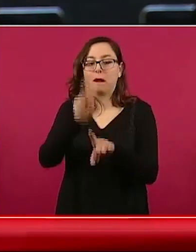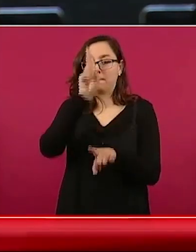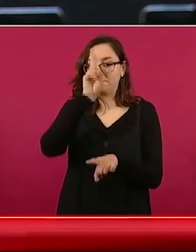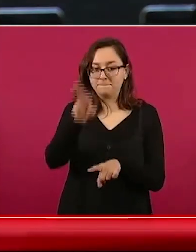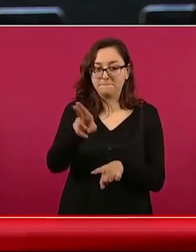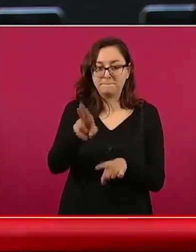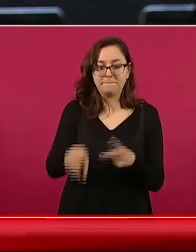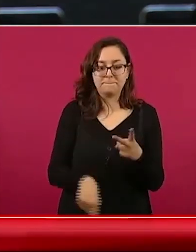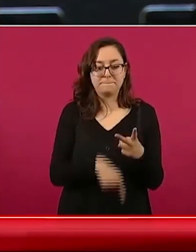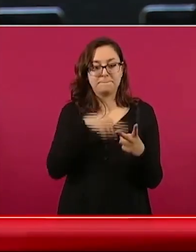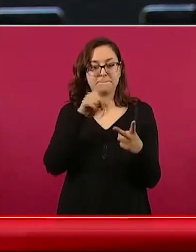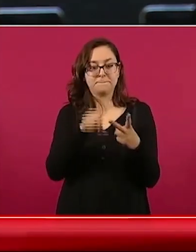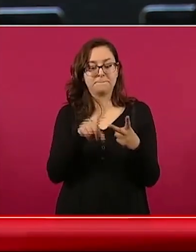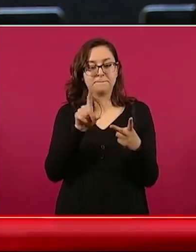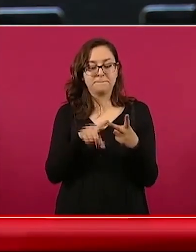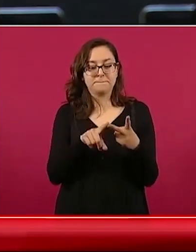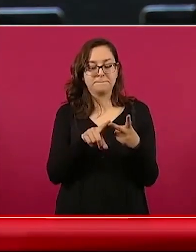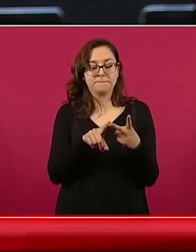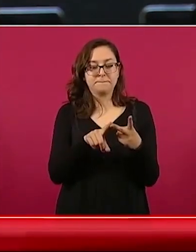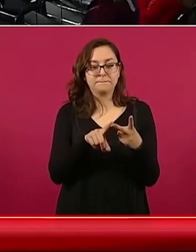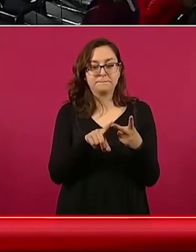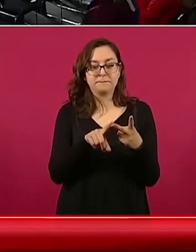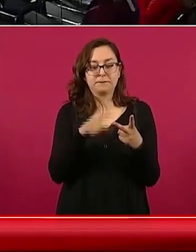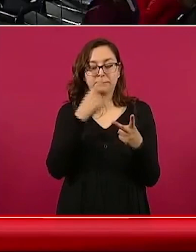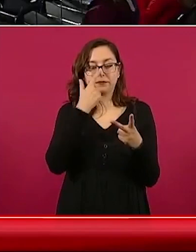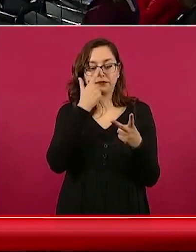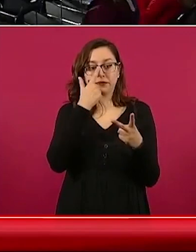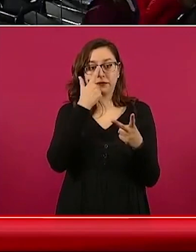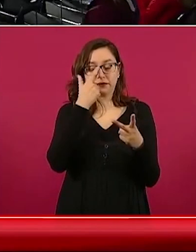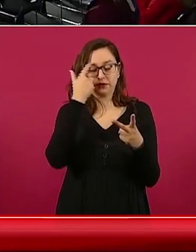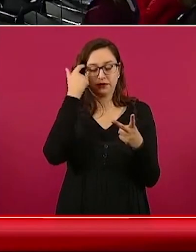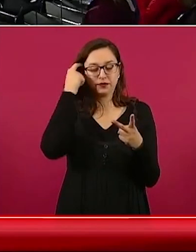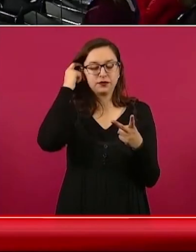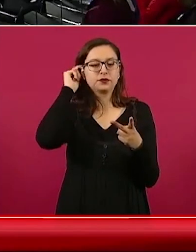Quitaron el ascenso y el descenso, señor presidente,